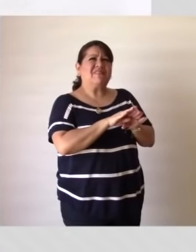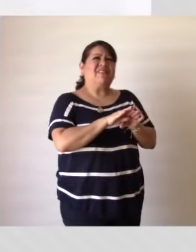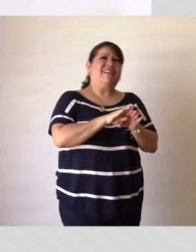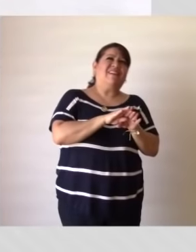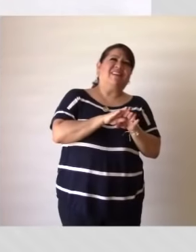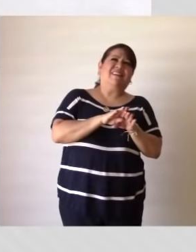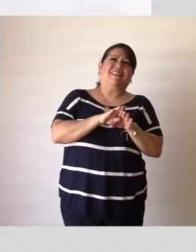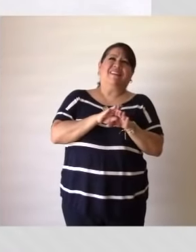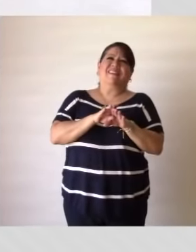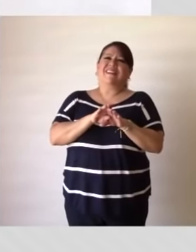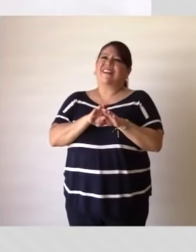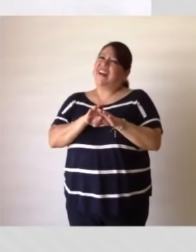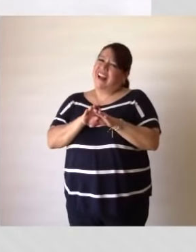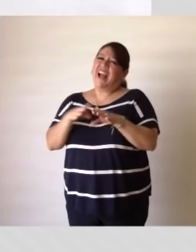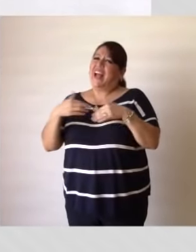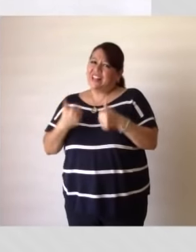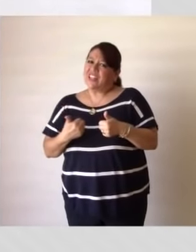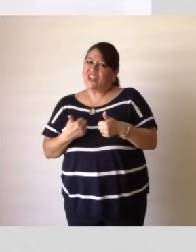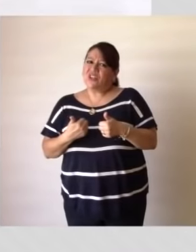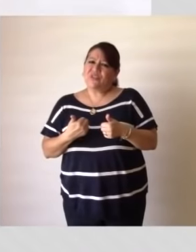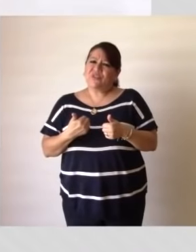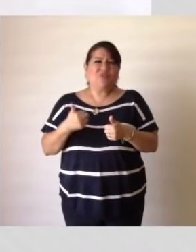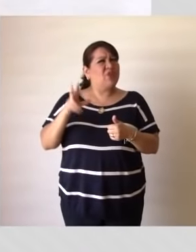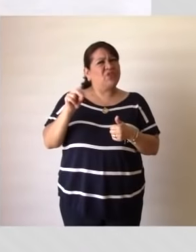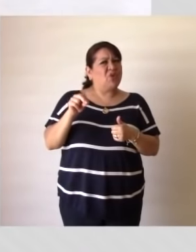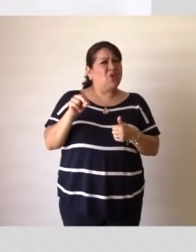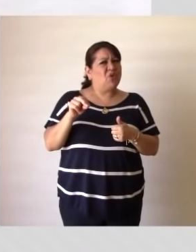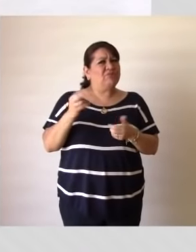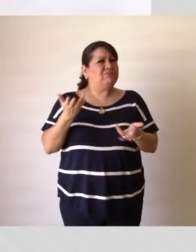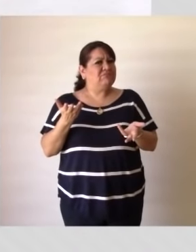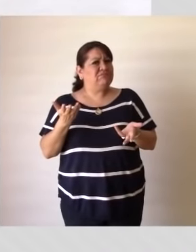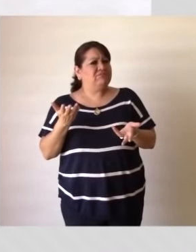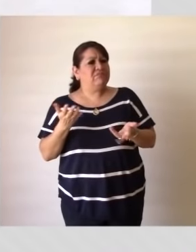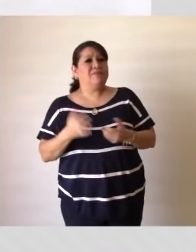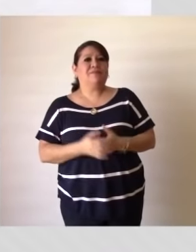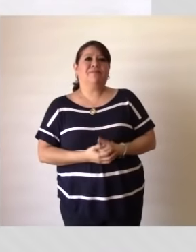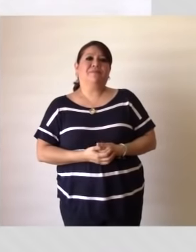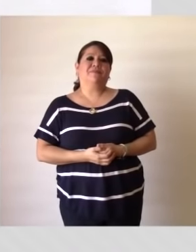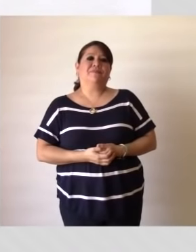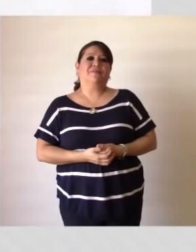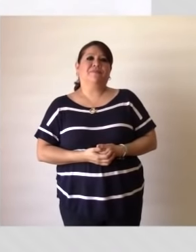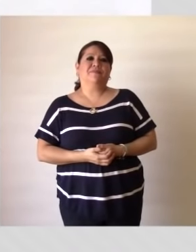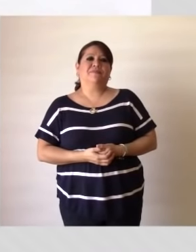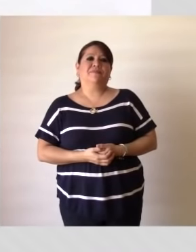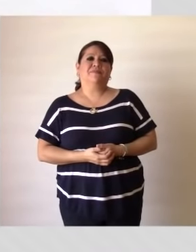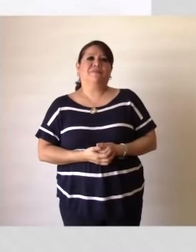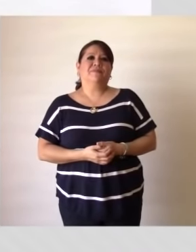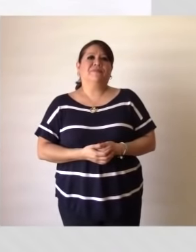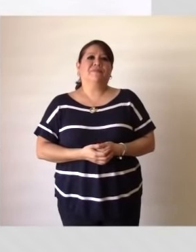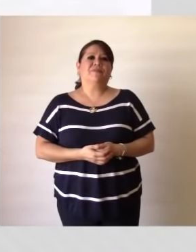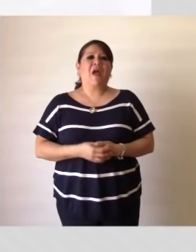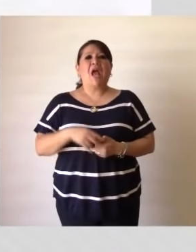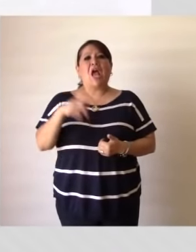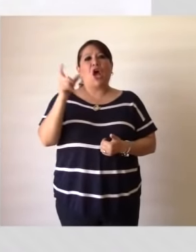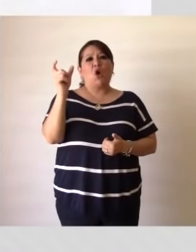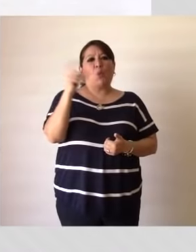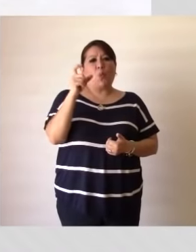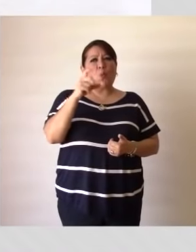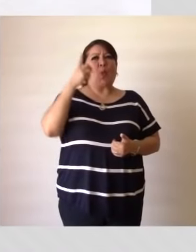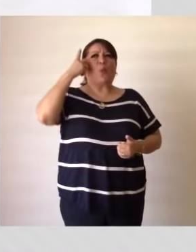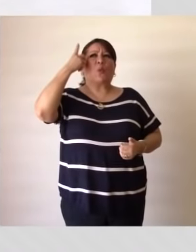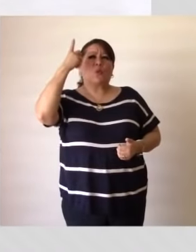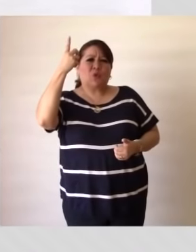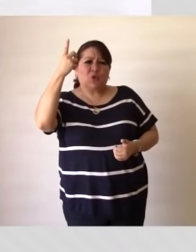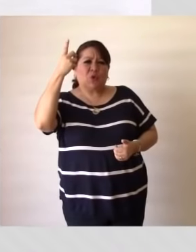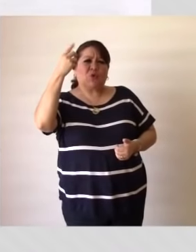interesante esta parte de la reacción del pueblo cuando dios está haciendo esta simulación de diálogo